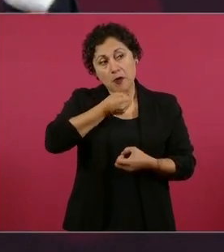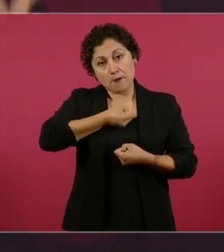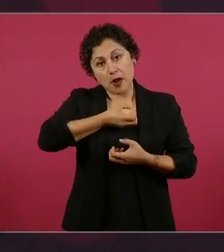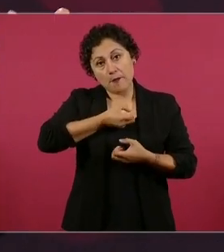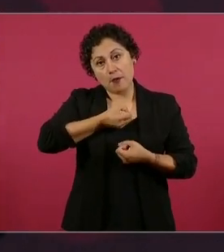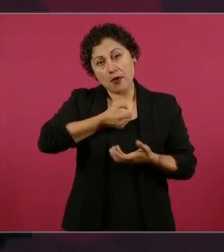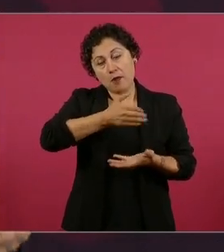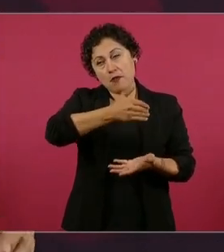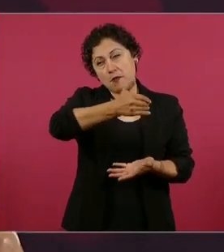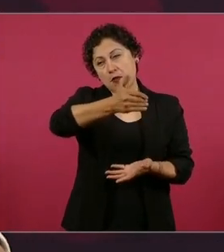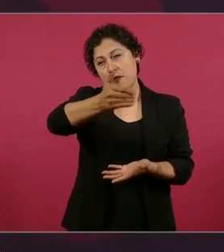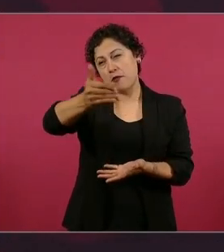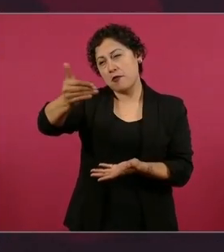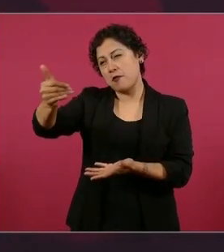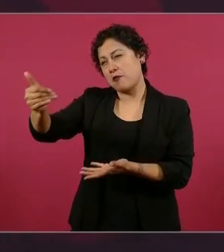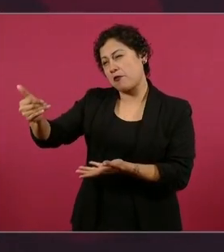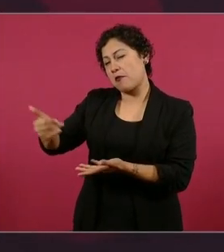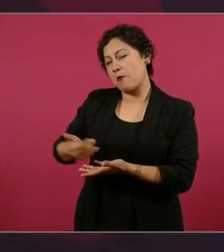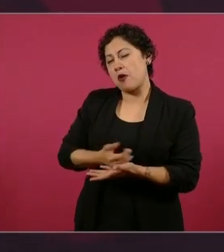todos esos sentimientos